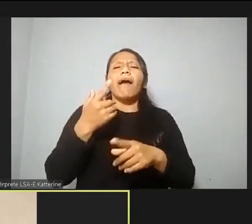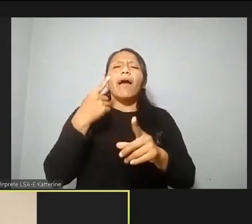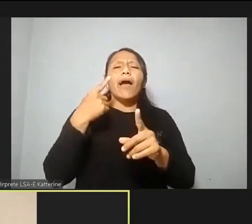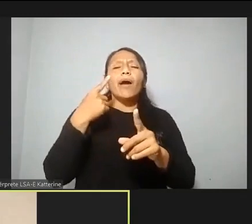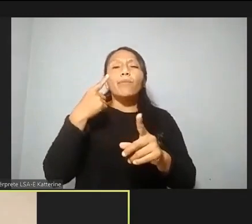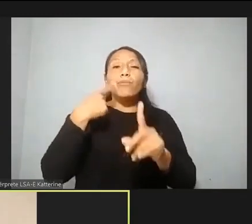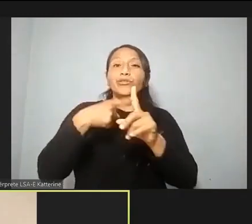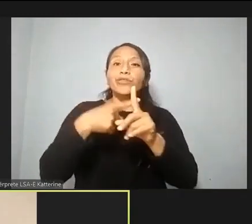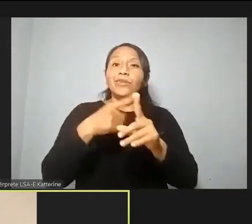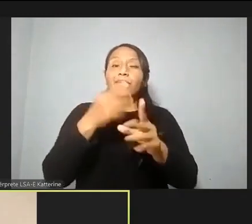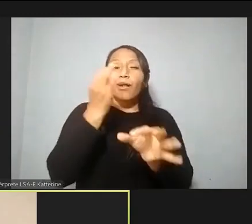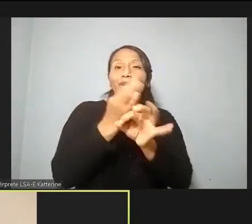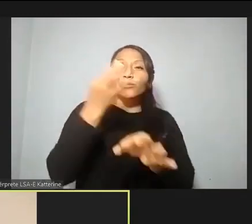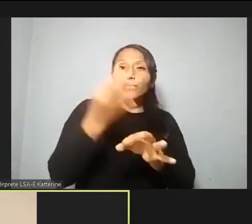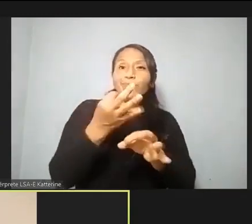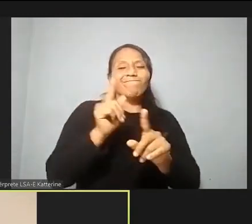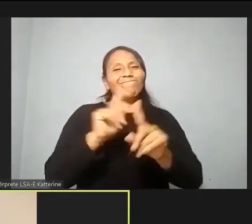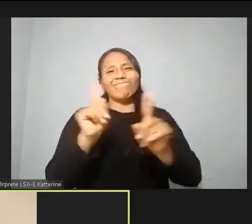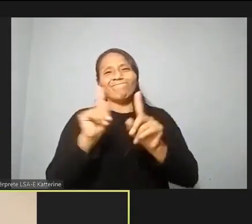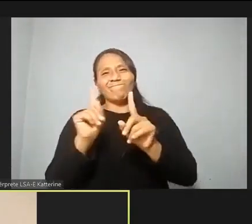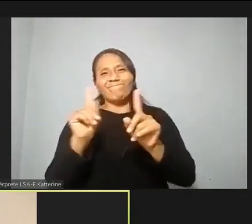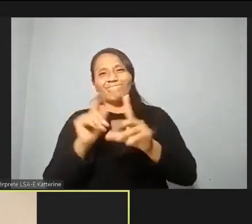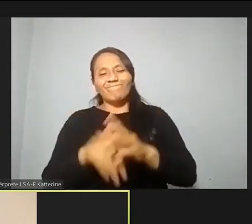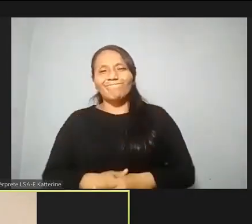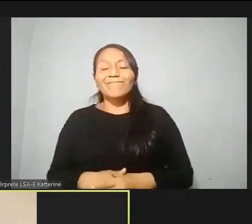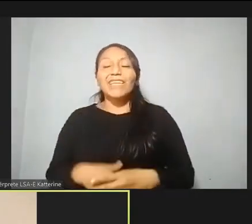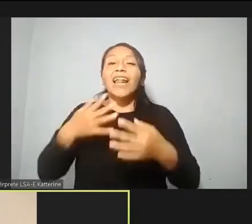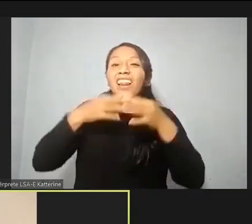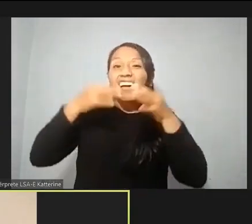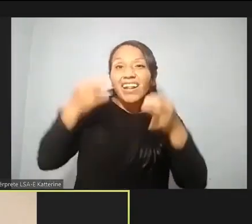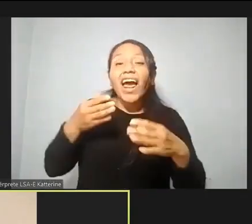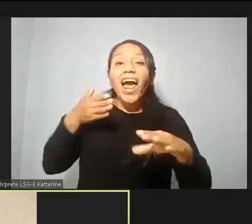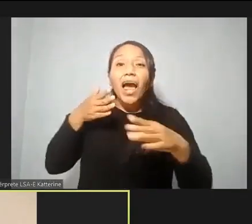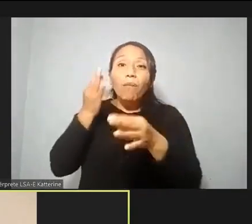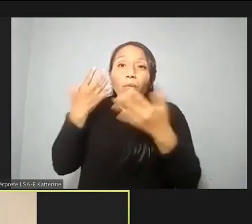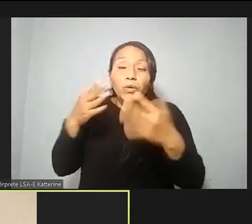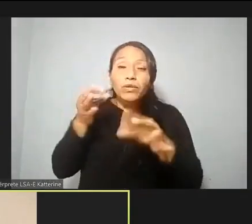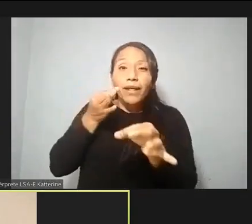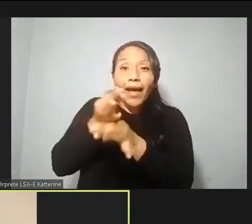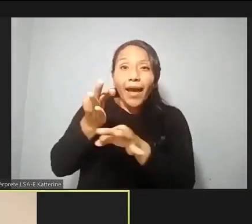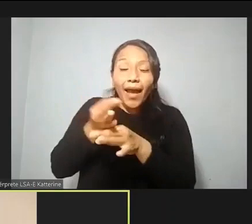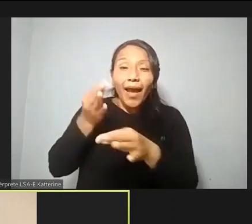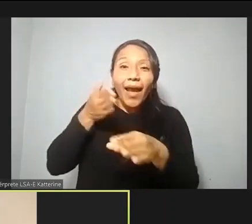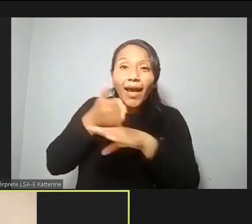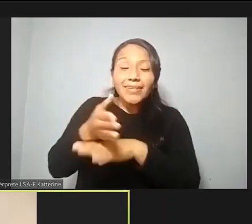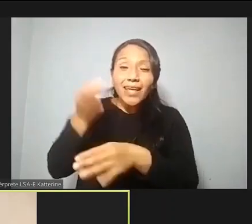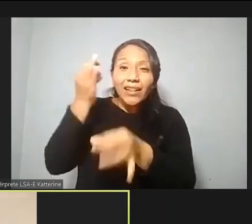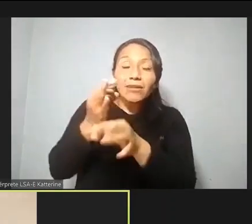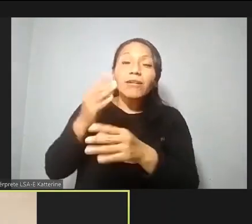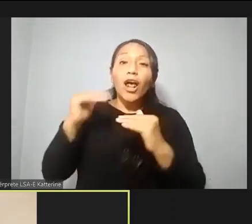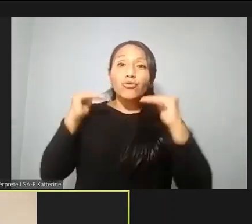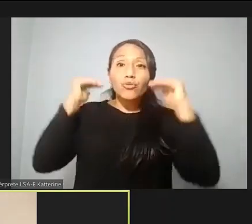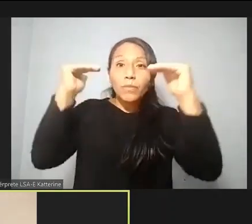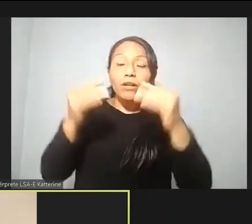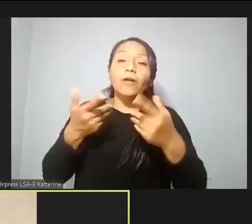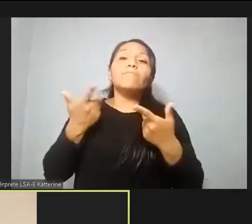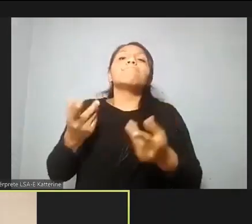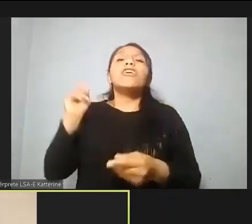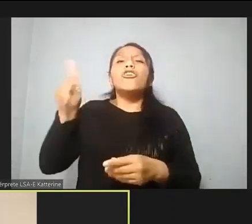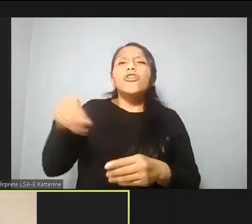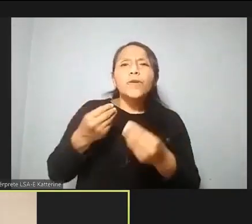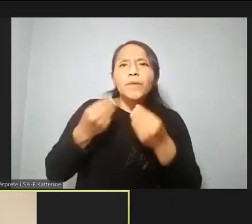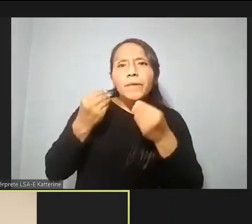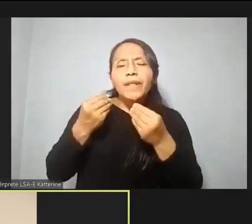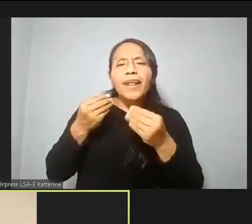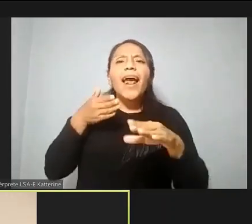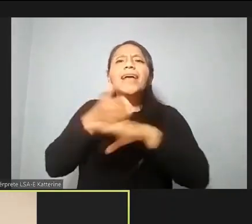instituciones. La posibilidad de acceder al nivel educativo y sobre todo al nivel superior incide fundamentalmente en el acceso